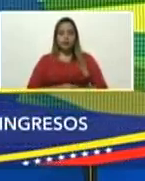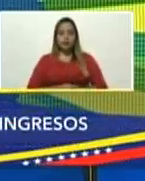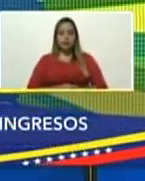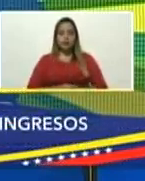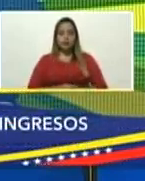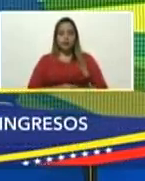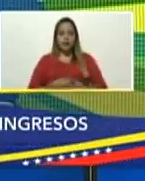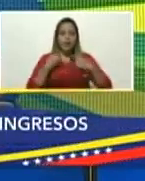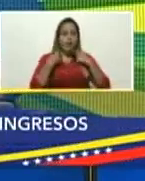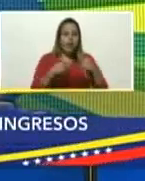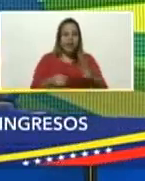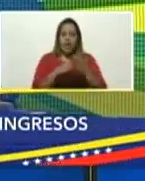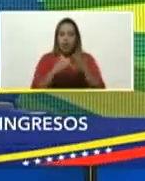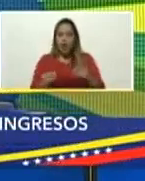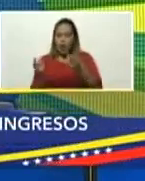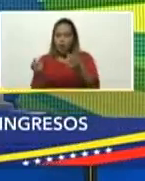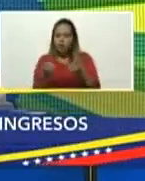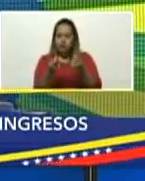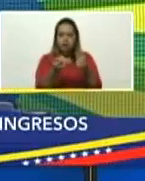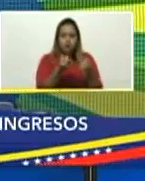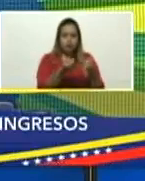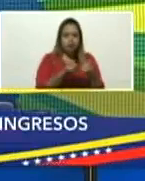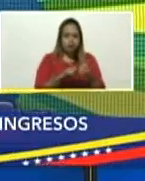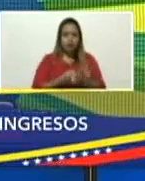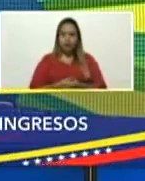la pérdida de todos los ingresos.